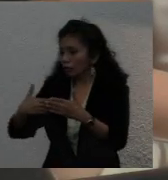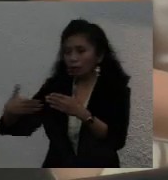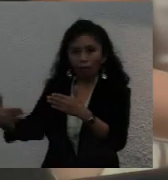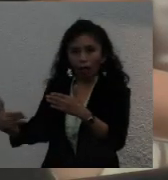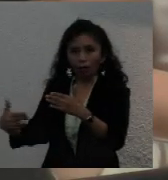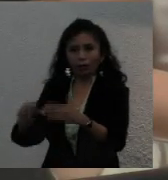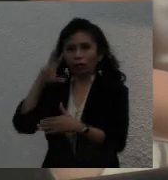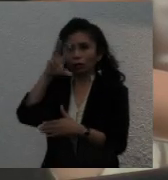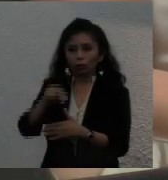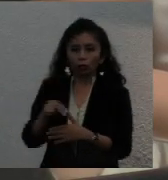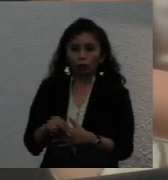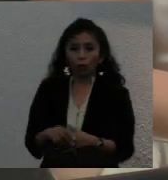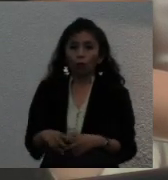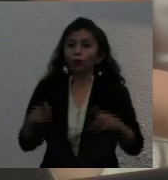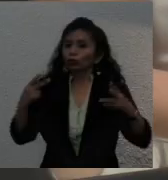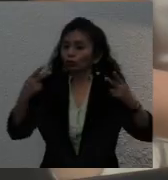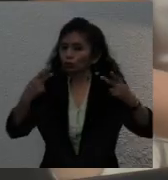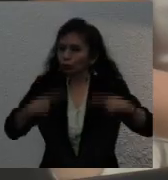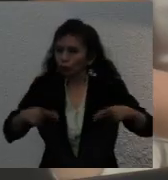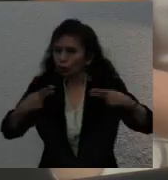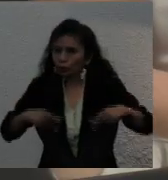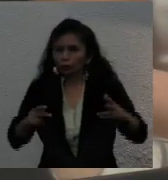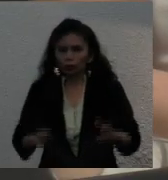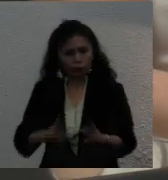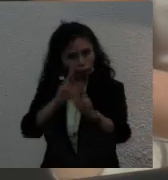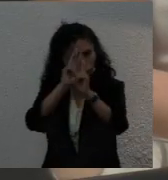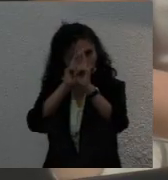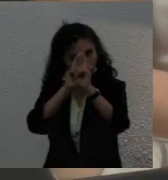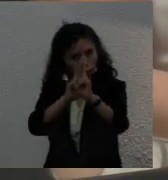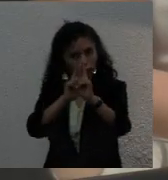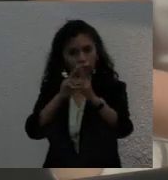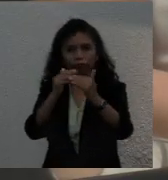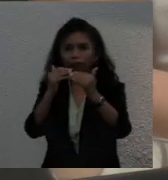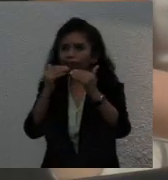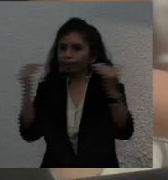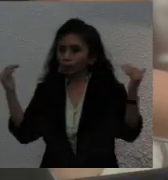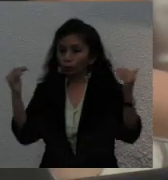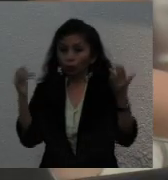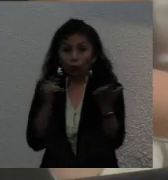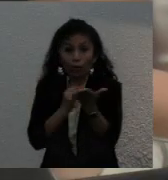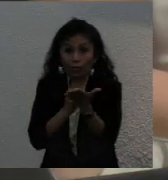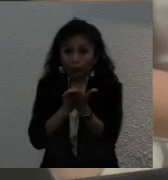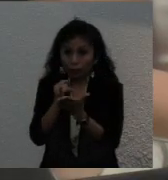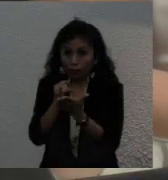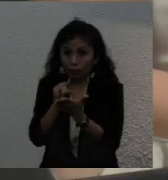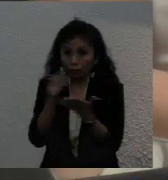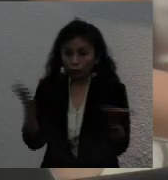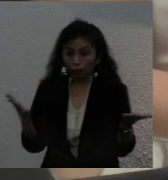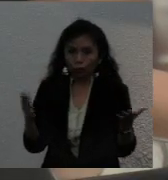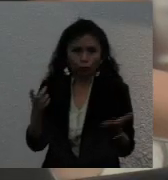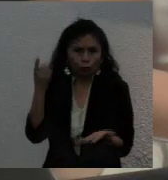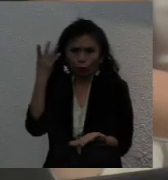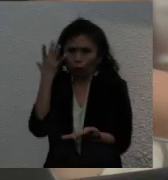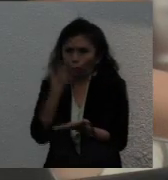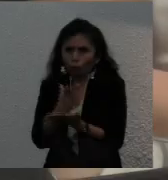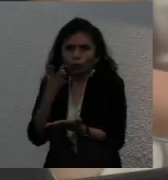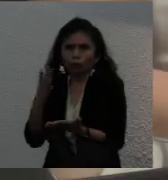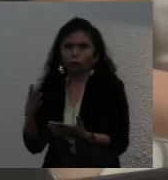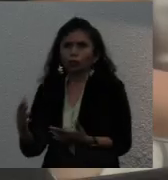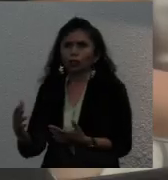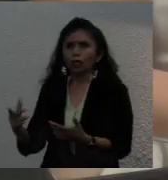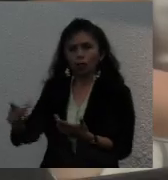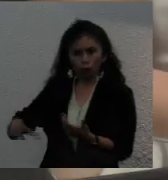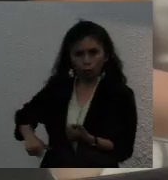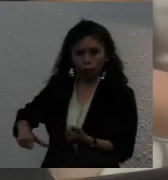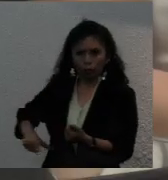La dignidad de cada quintanarroense debe ser la prioridad en cada decisión, no solamente del Poder Ejecutivo, sino de